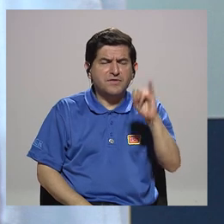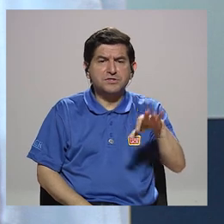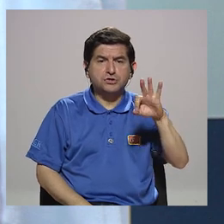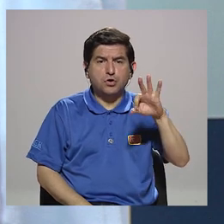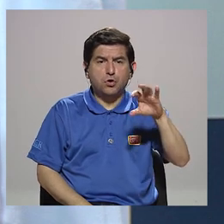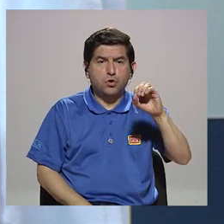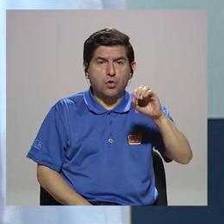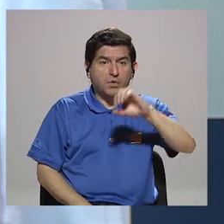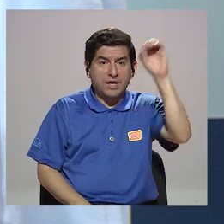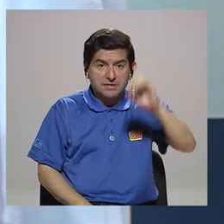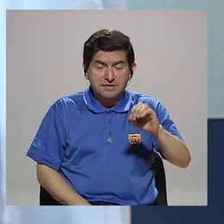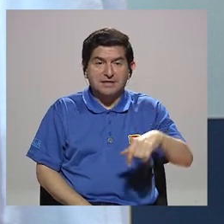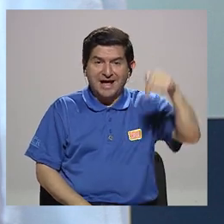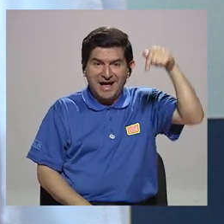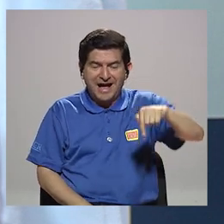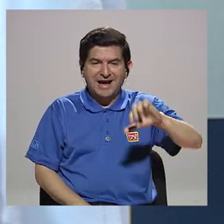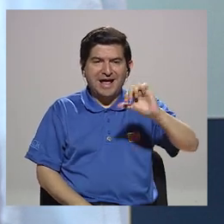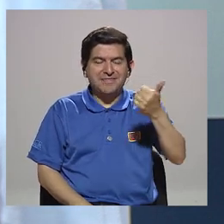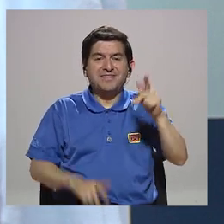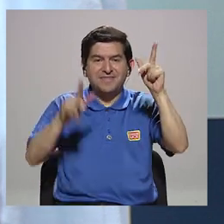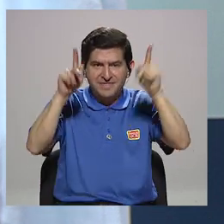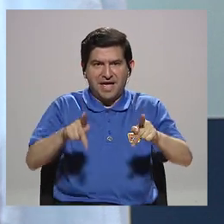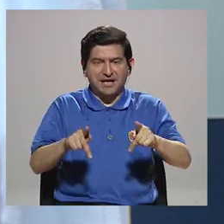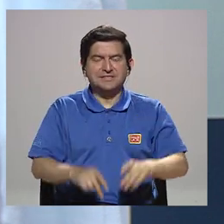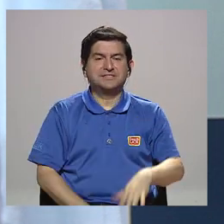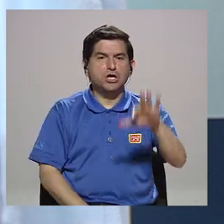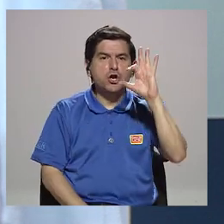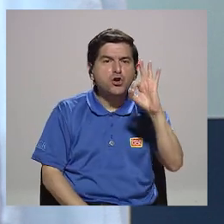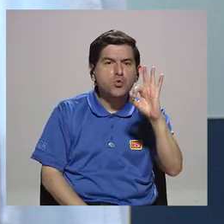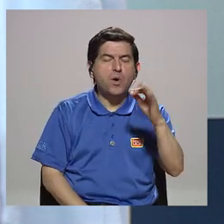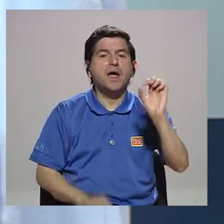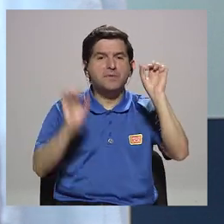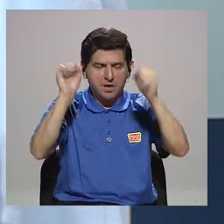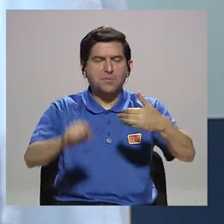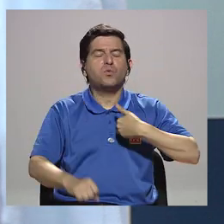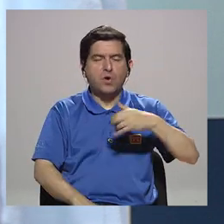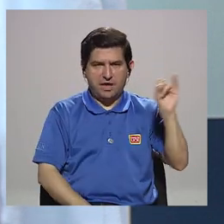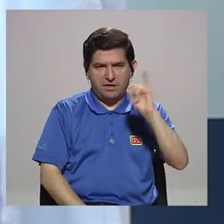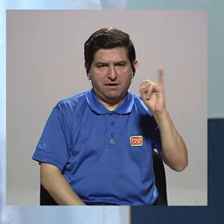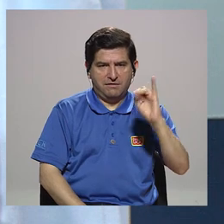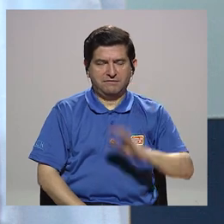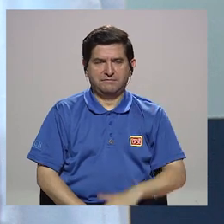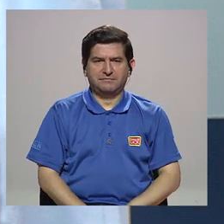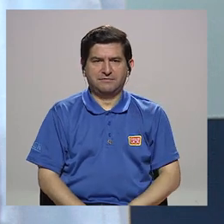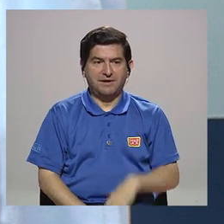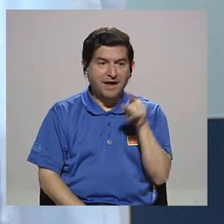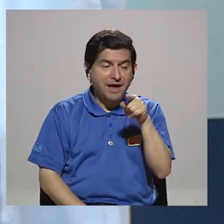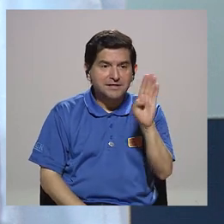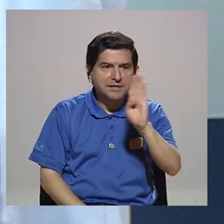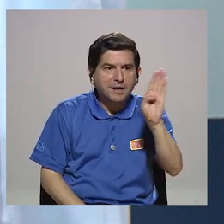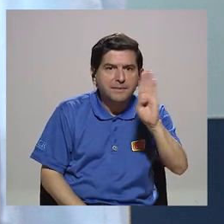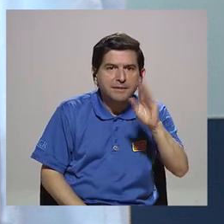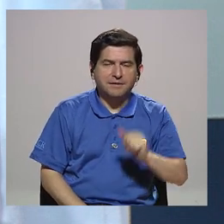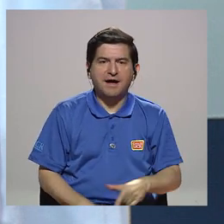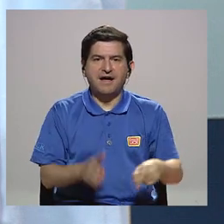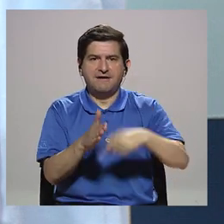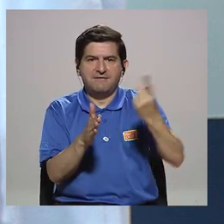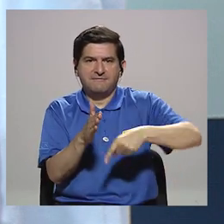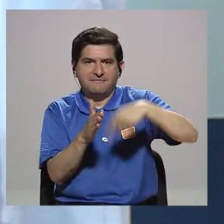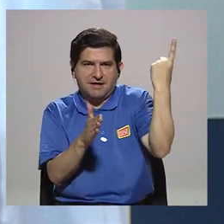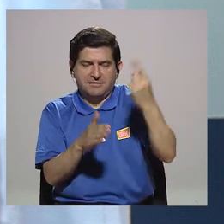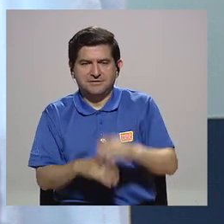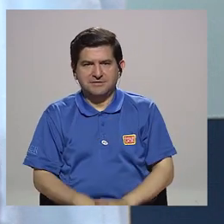hasta el 90%. O sea, si aquí somos 10 personas, 9 están infectadas. Entonces, esa bacteria